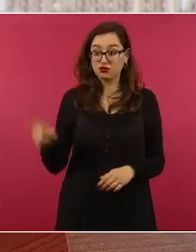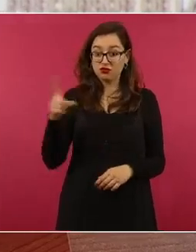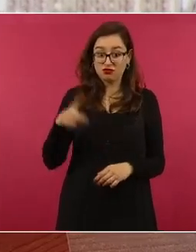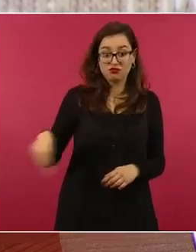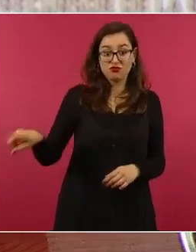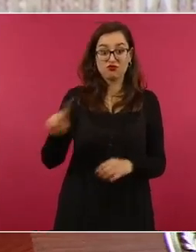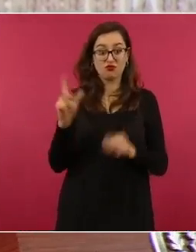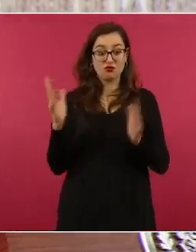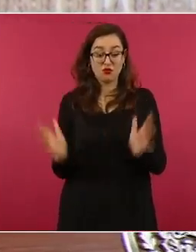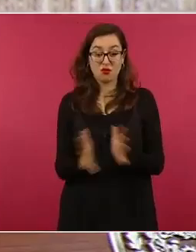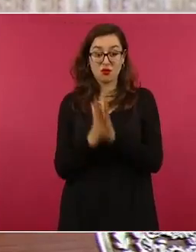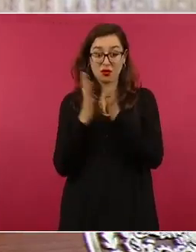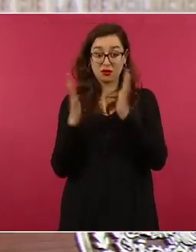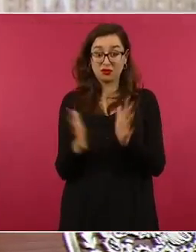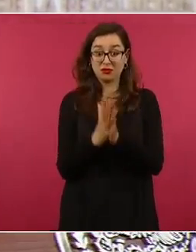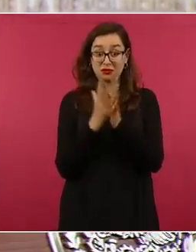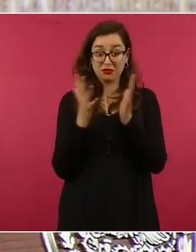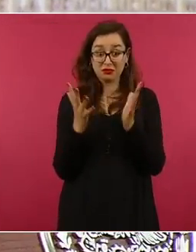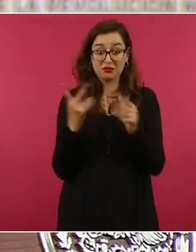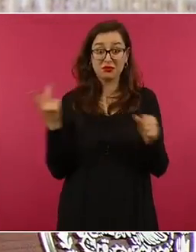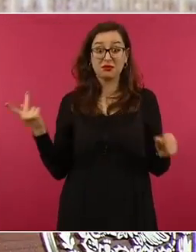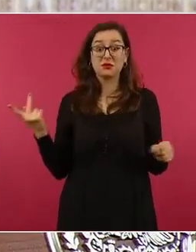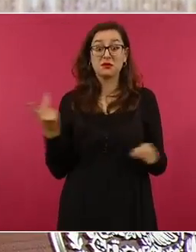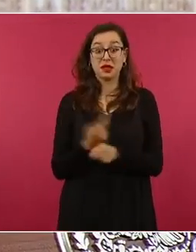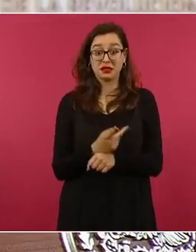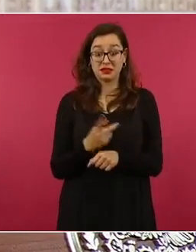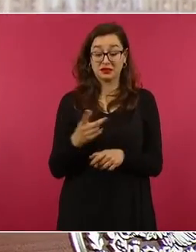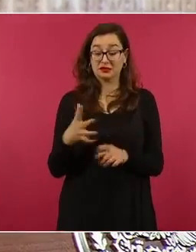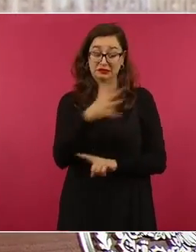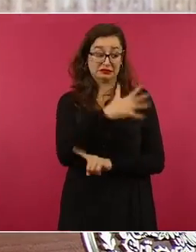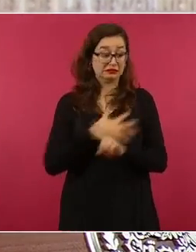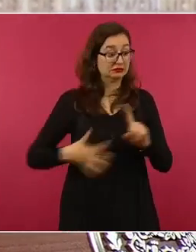aún en un ambiente de miedo,